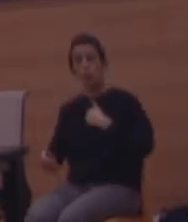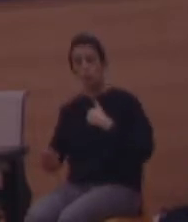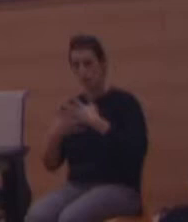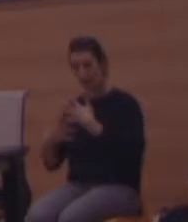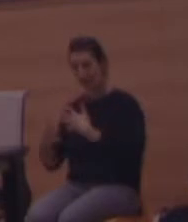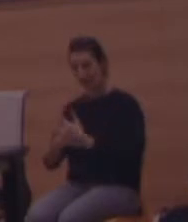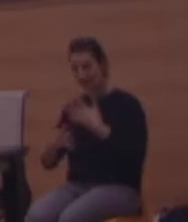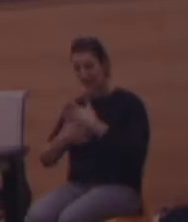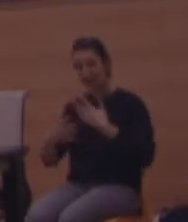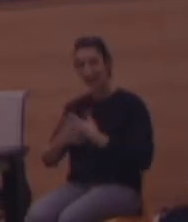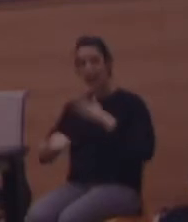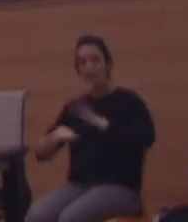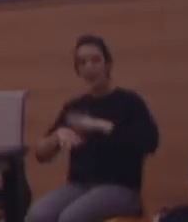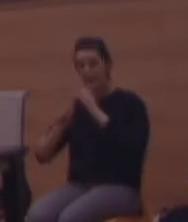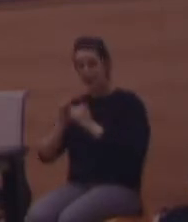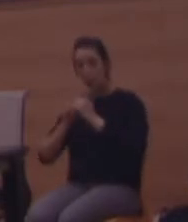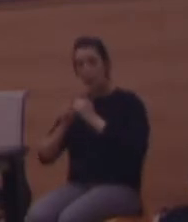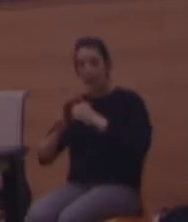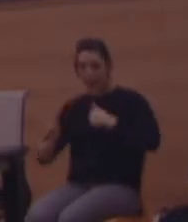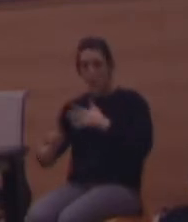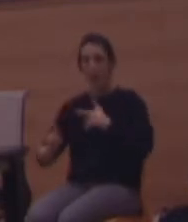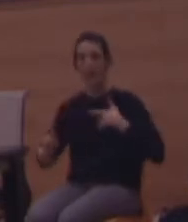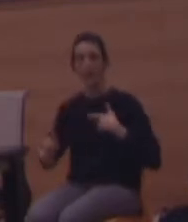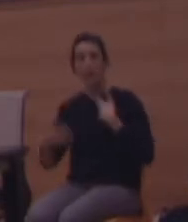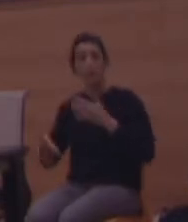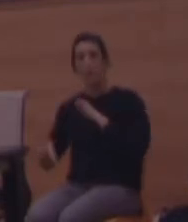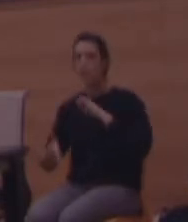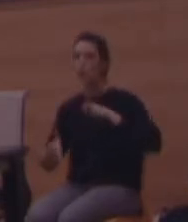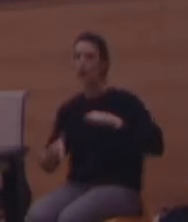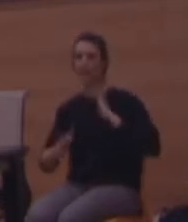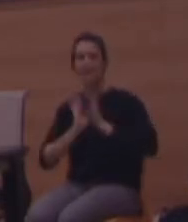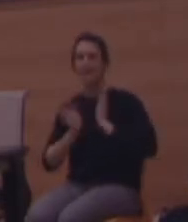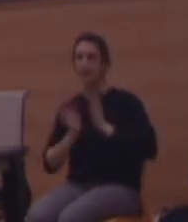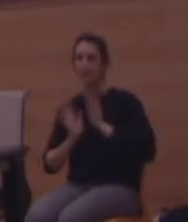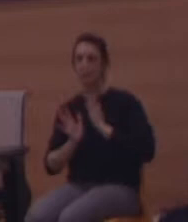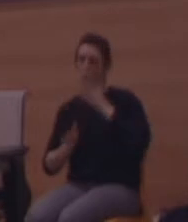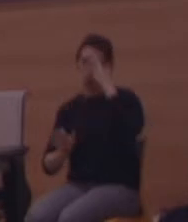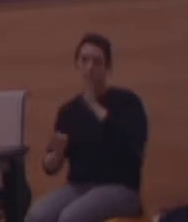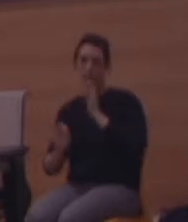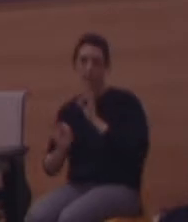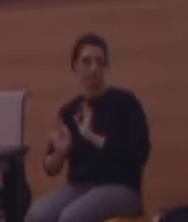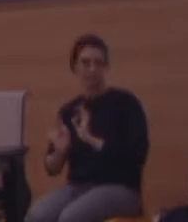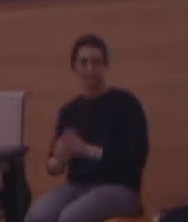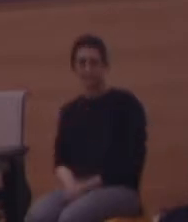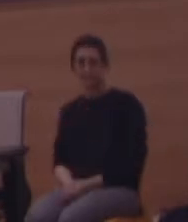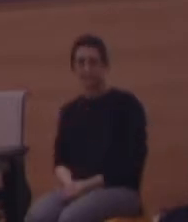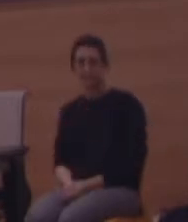conseguir la dureza que queramos realmente y personalizar muchísimo el tratamiento, lógicamente.